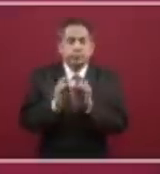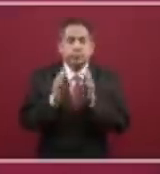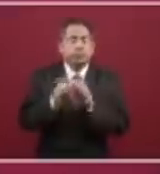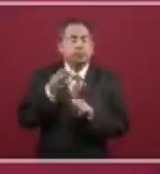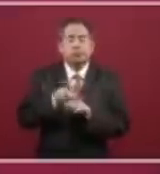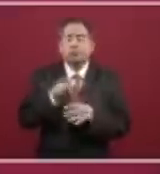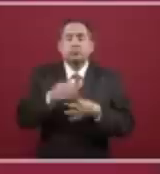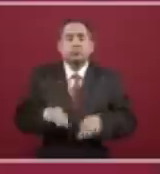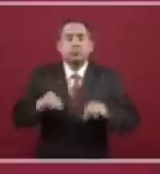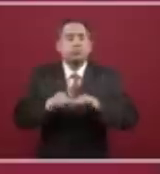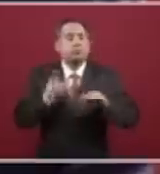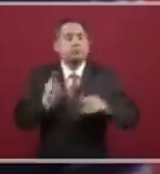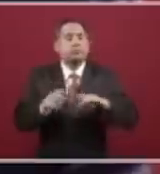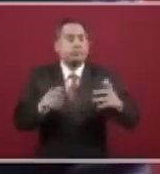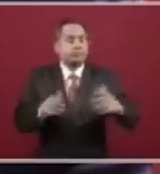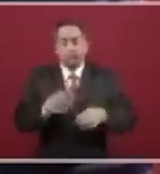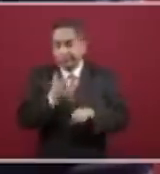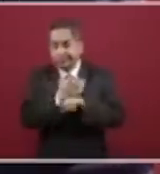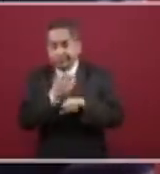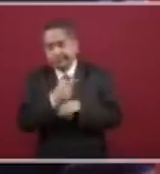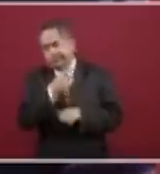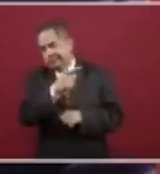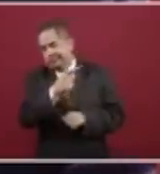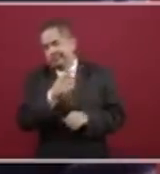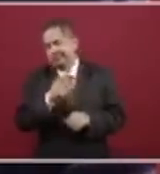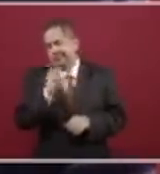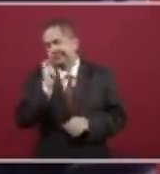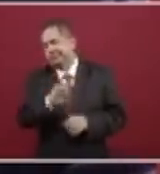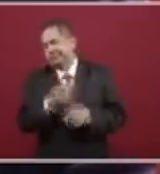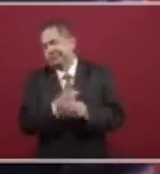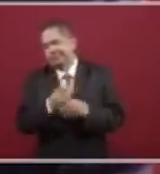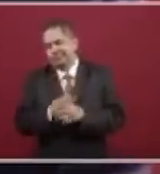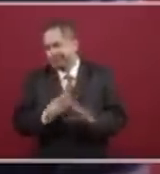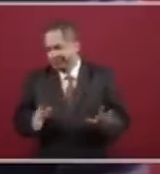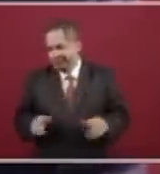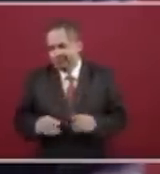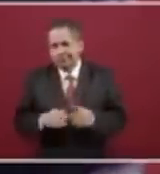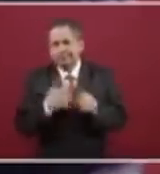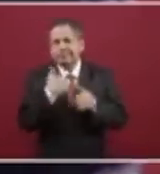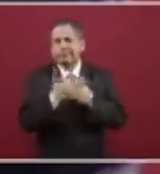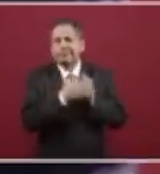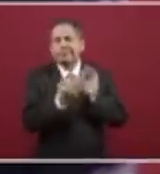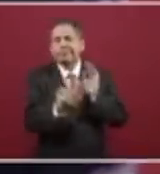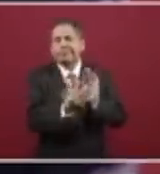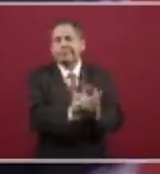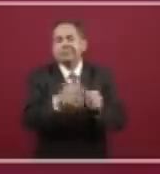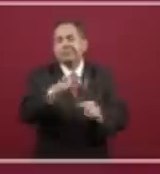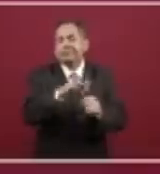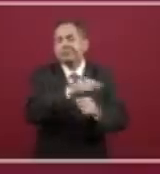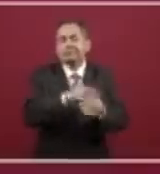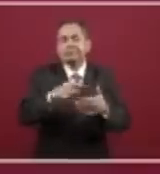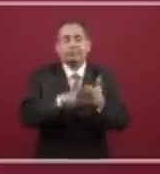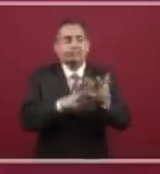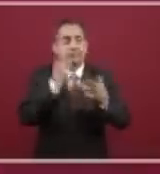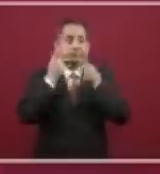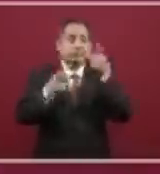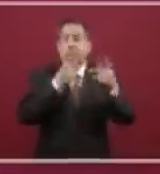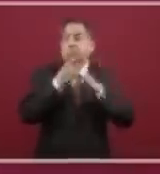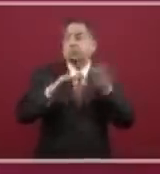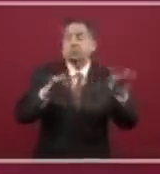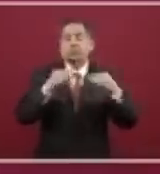especial en eeuu se aproximan elecciones entonces